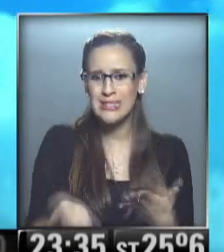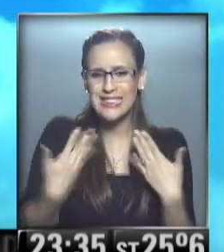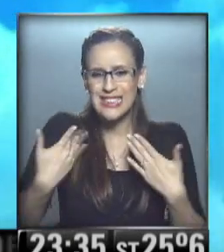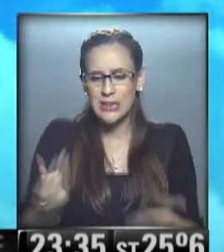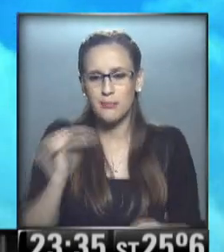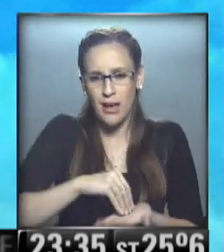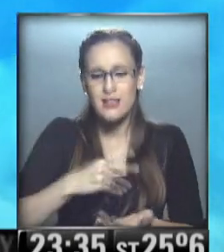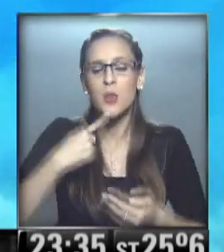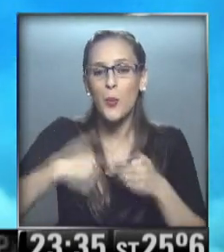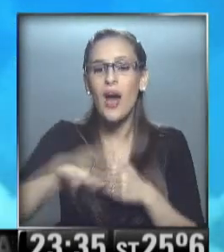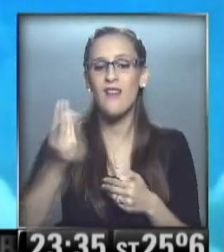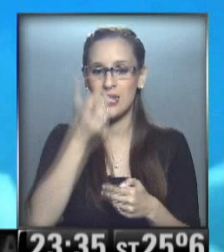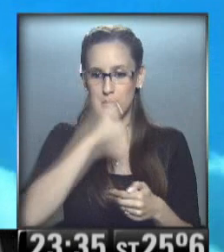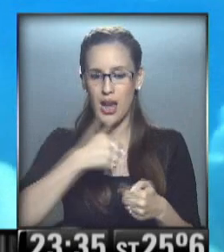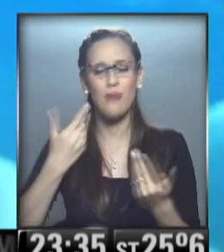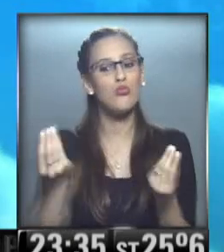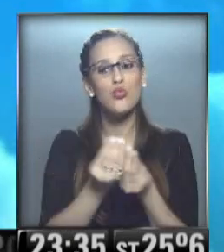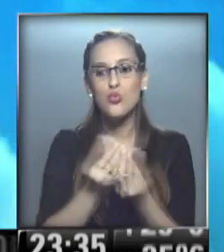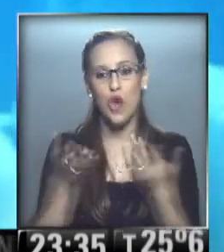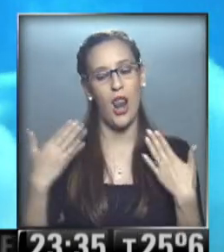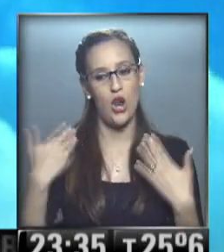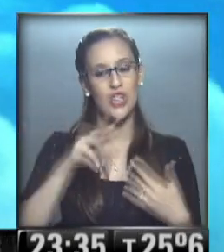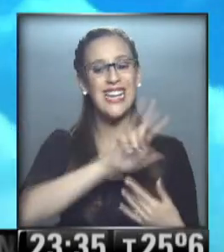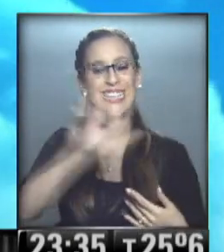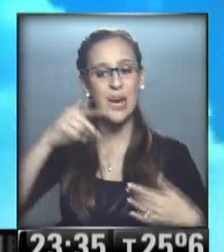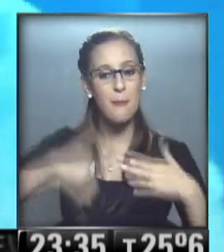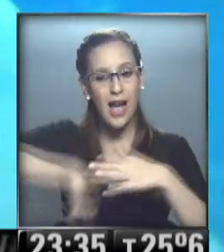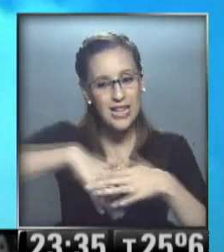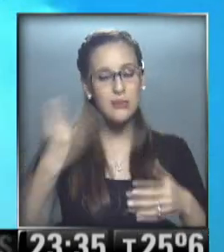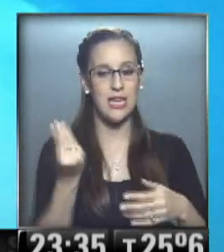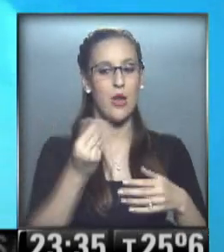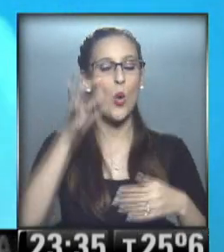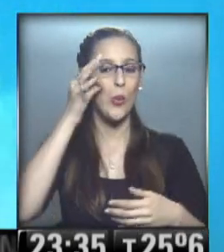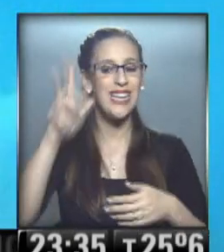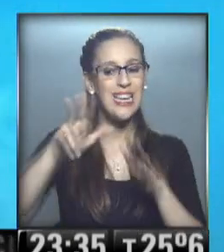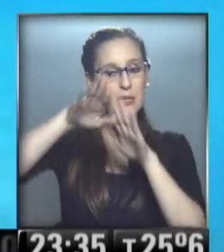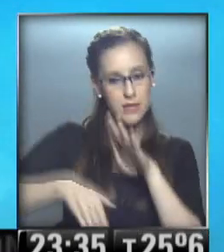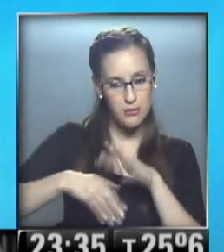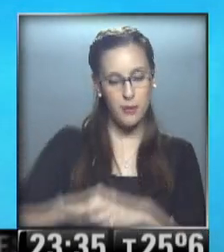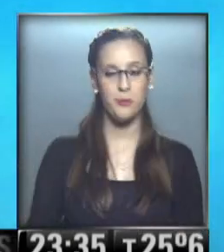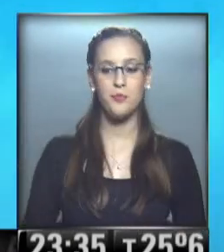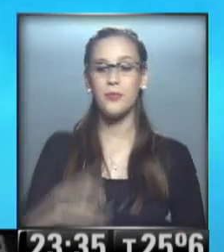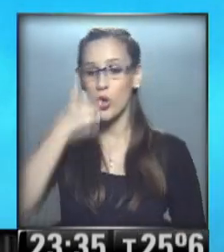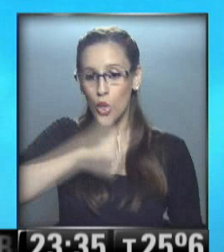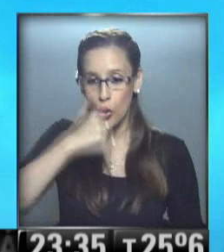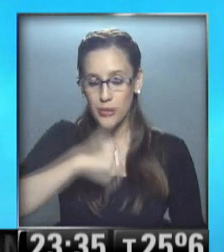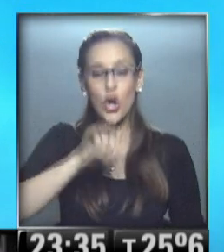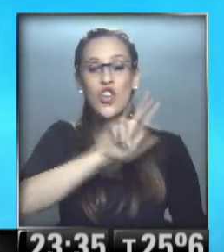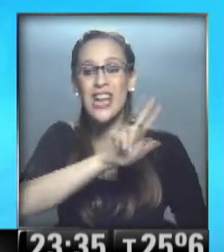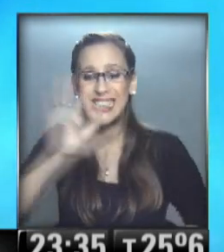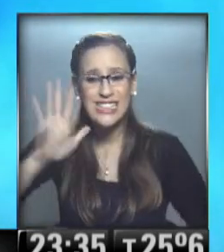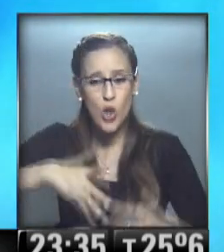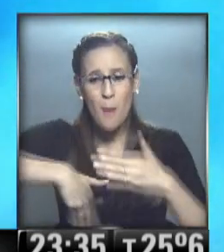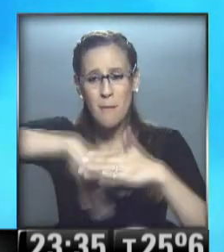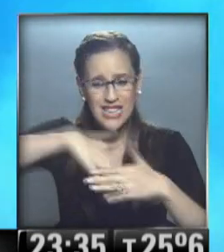por cierto, un fin de semana con muy altas temperaturas. 33 de máxima para el sábado, 23 de mínima y el domingo 35 de